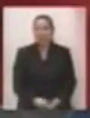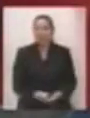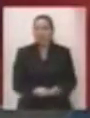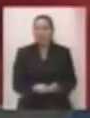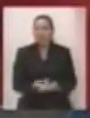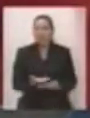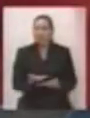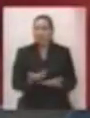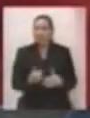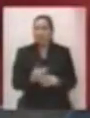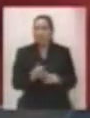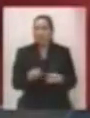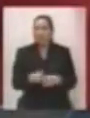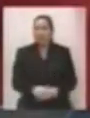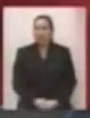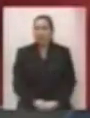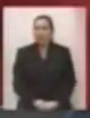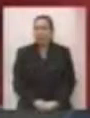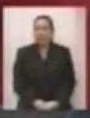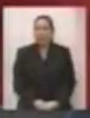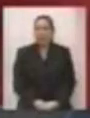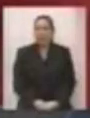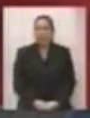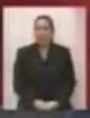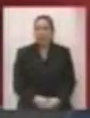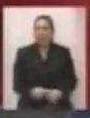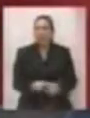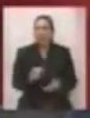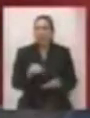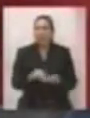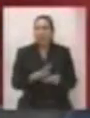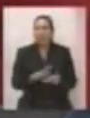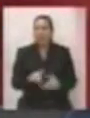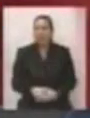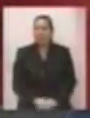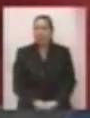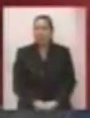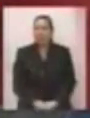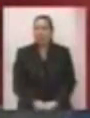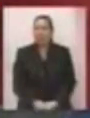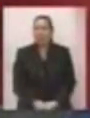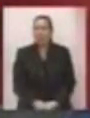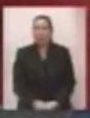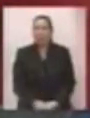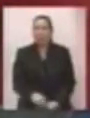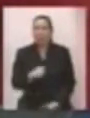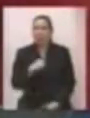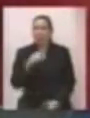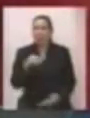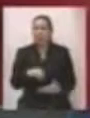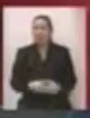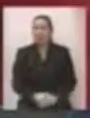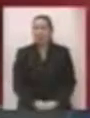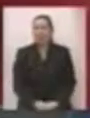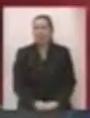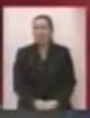objeto reducirse a la conformación de la comisión. Pero bueno, pero en todo caso iremos avanzando. Yo propongo